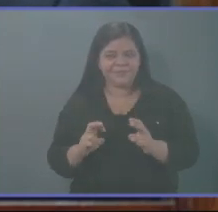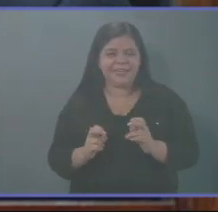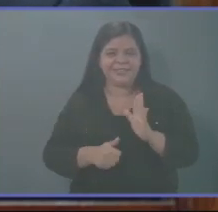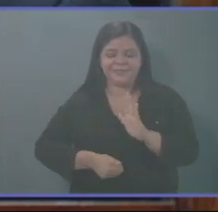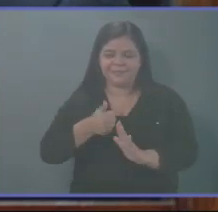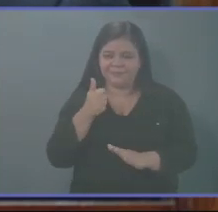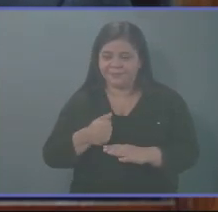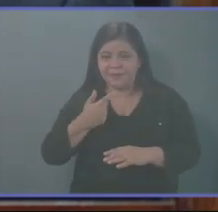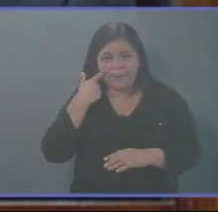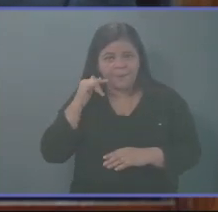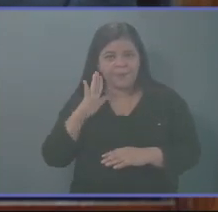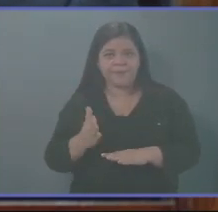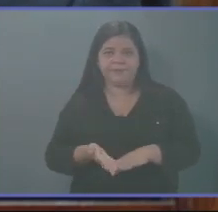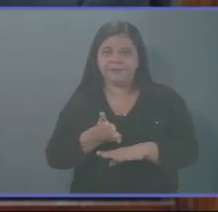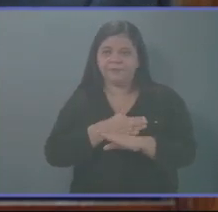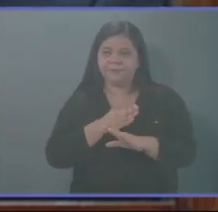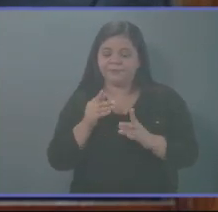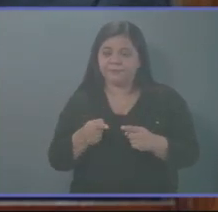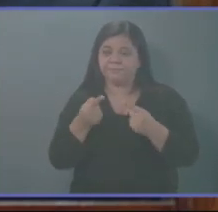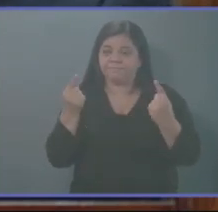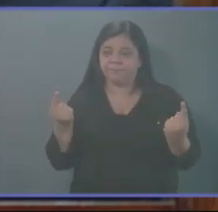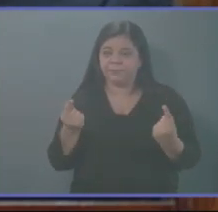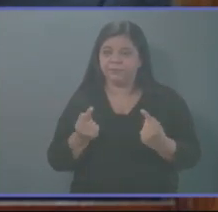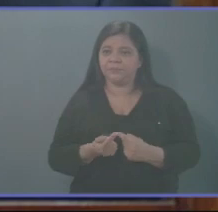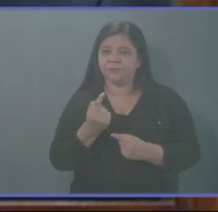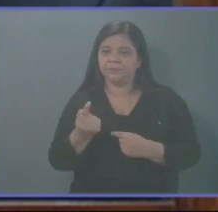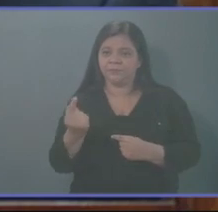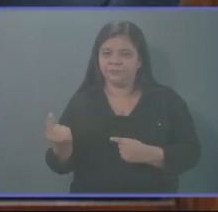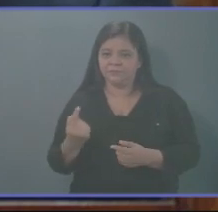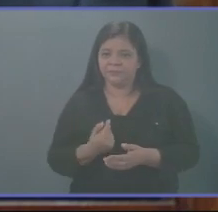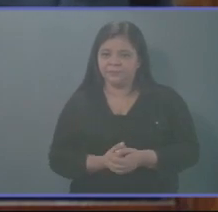las pruebas presentadas a favor o en contra del indiciado,